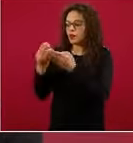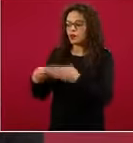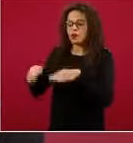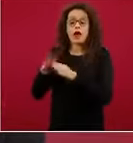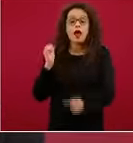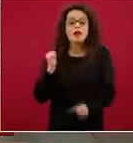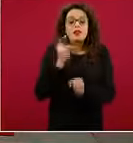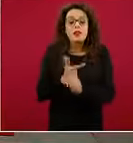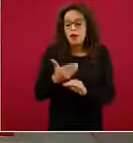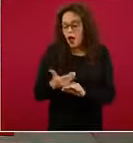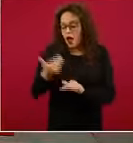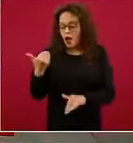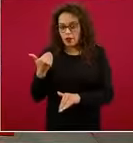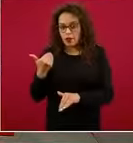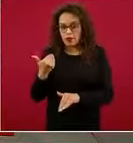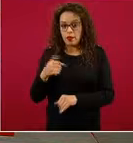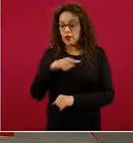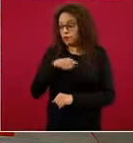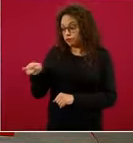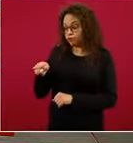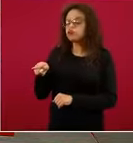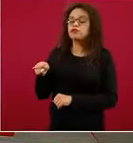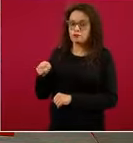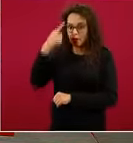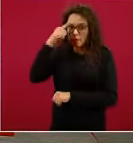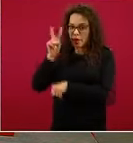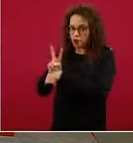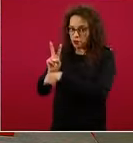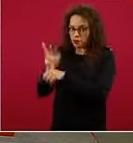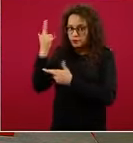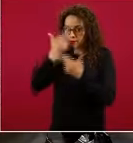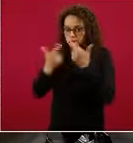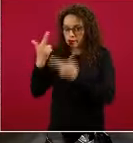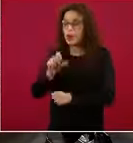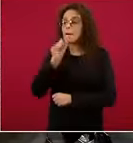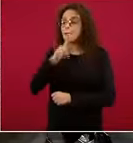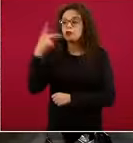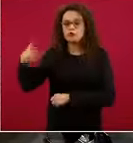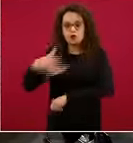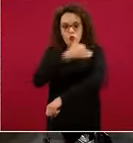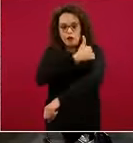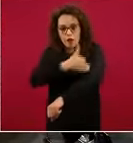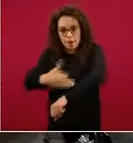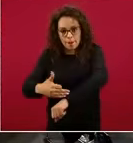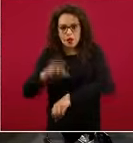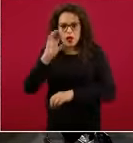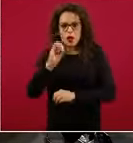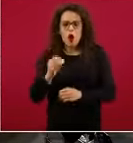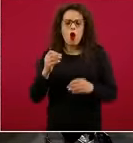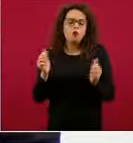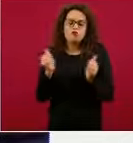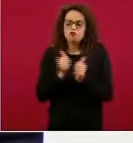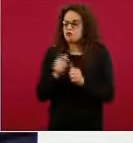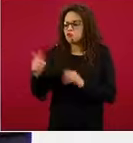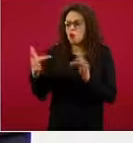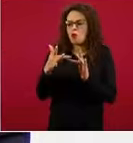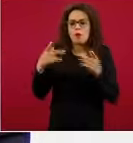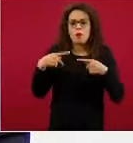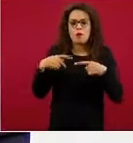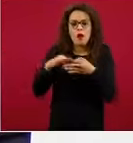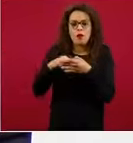mismas que están en observación y preventivo para las demás personas, incluida su familia o sus seres cercanos, que tendrán